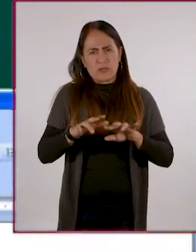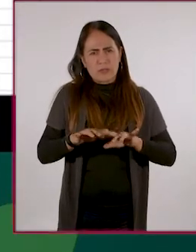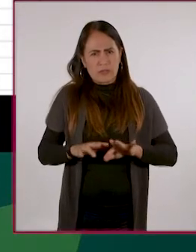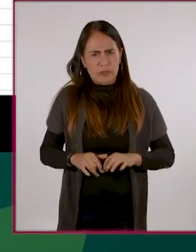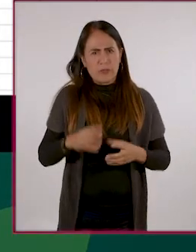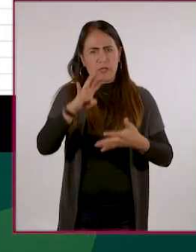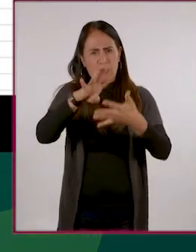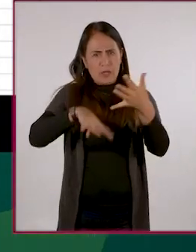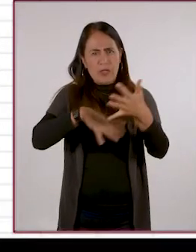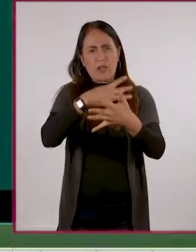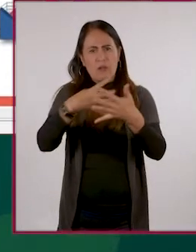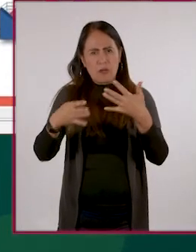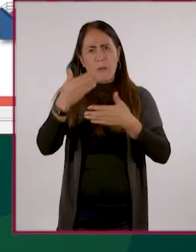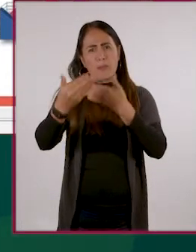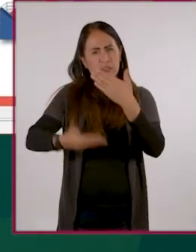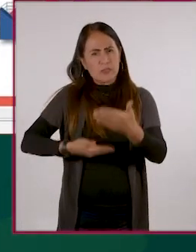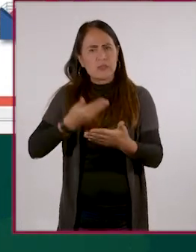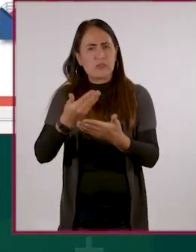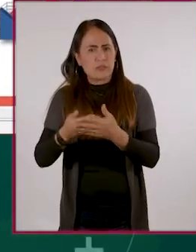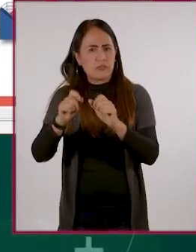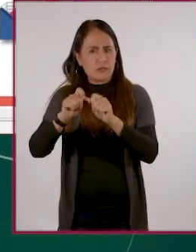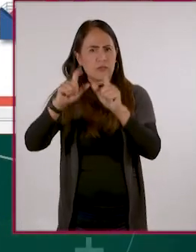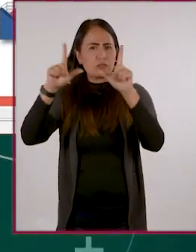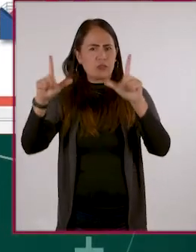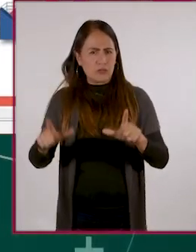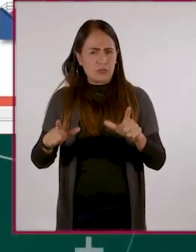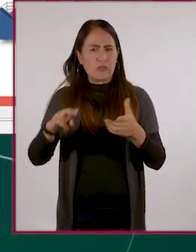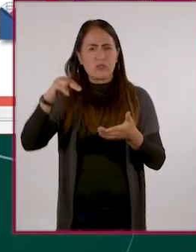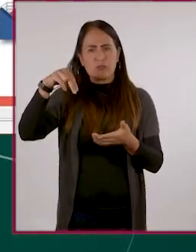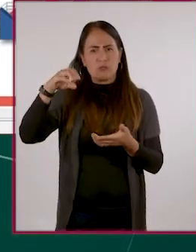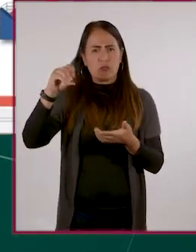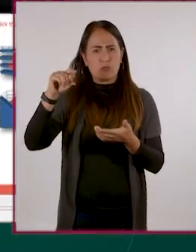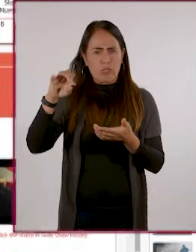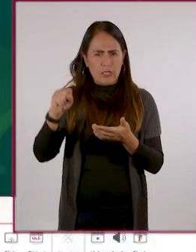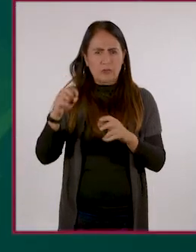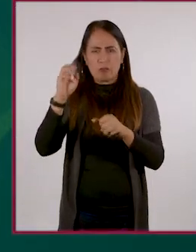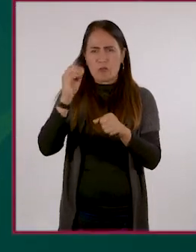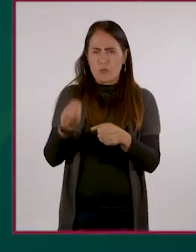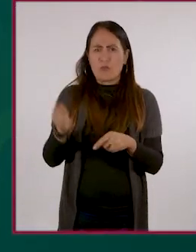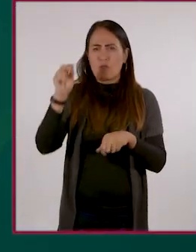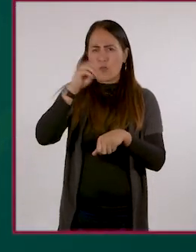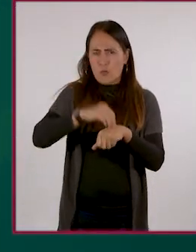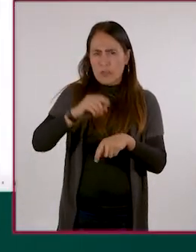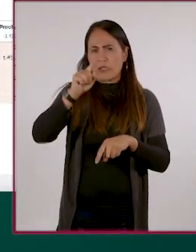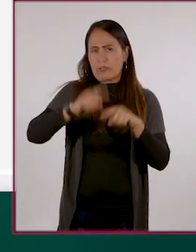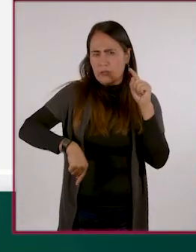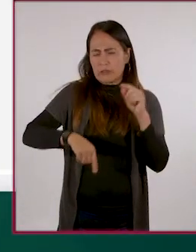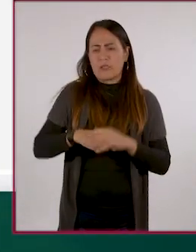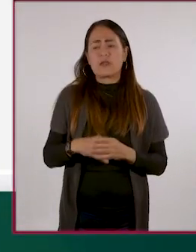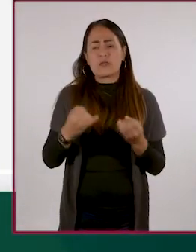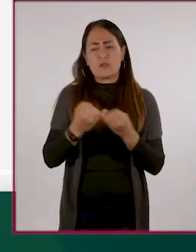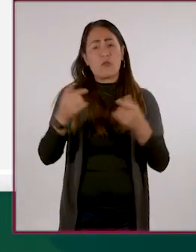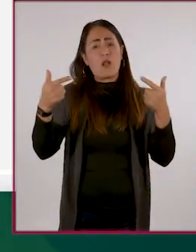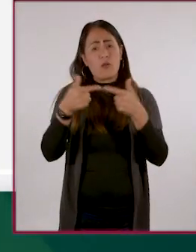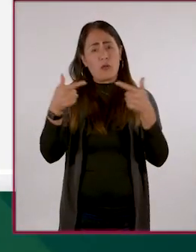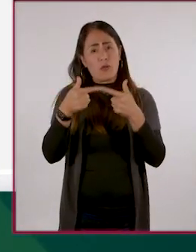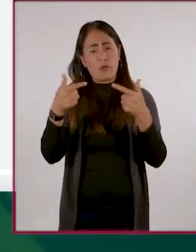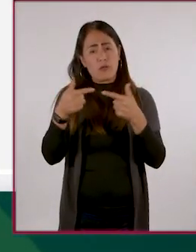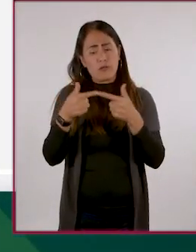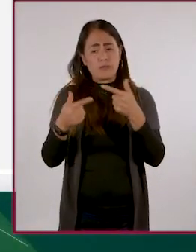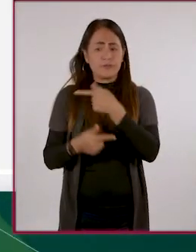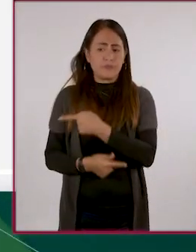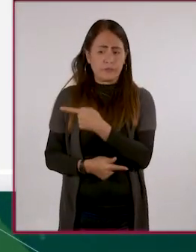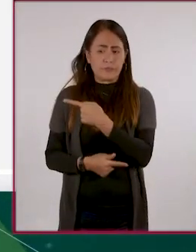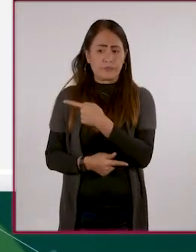texto, hoja de cálculo, presentaciones, editor de notas. Otra opción son las hojas de cálculo de Google, las